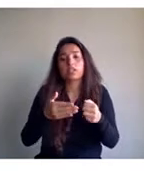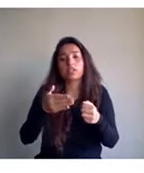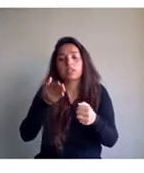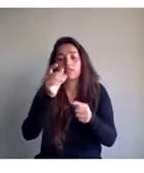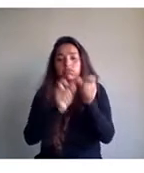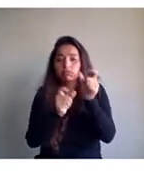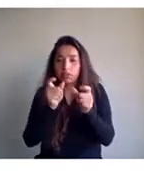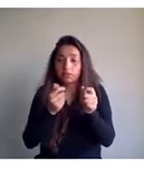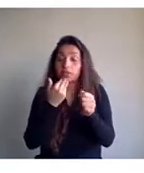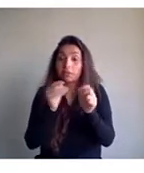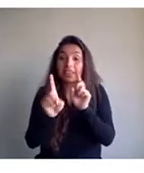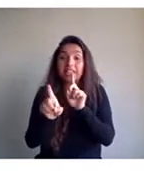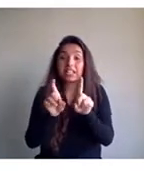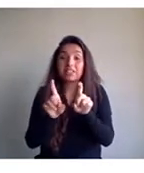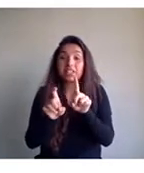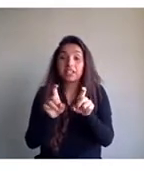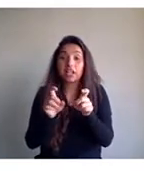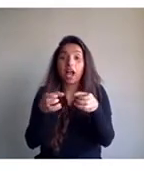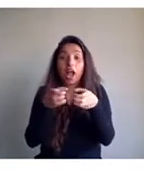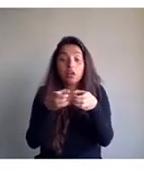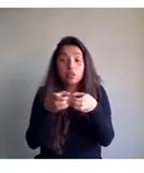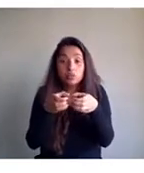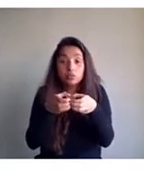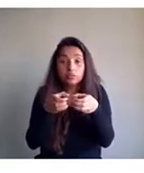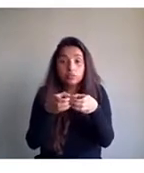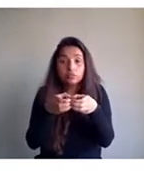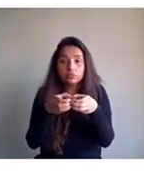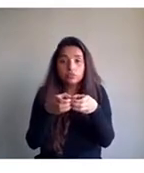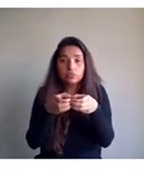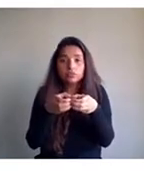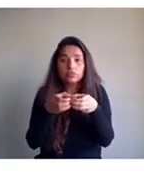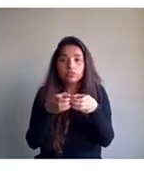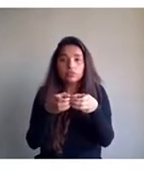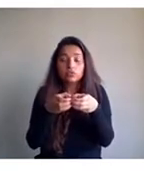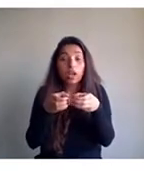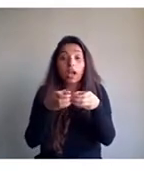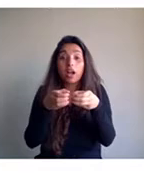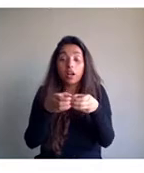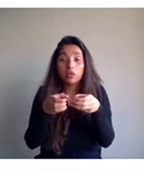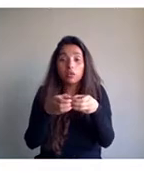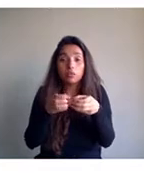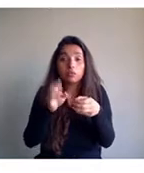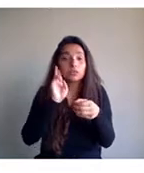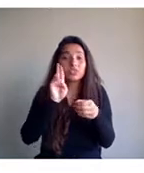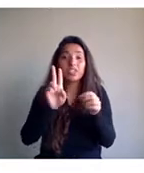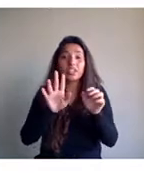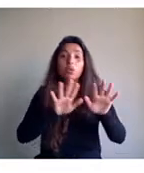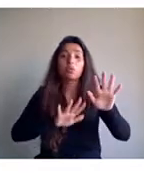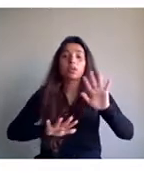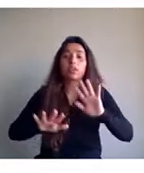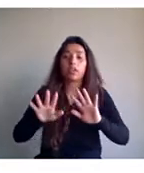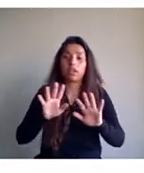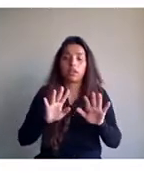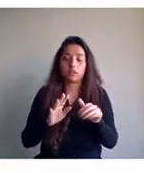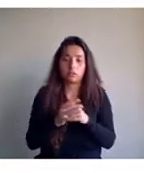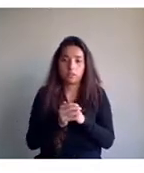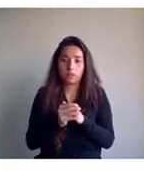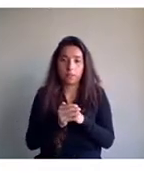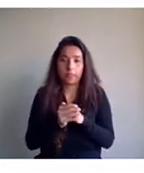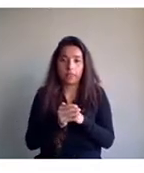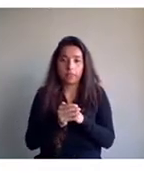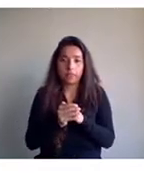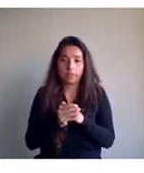determinados grupos de población en estado marginado desde el desarrollo y tener como premisa fundamental como los